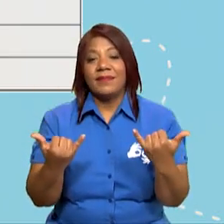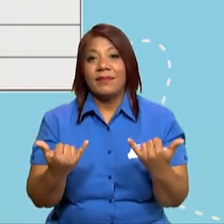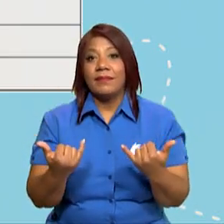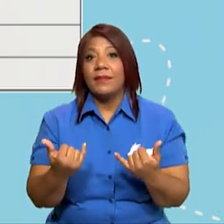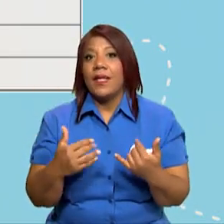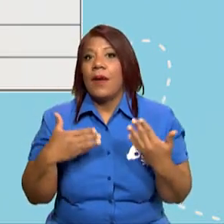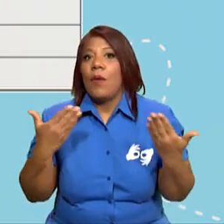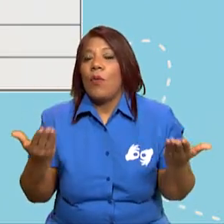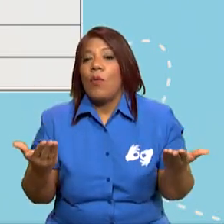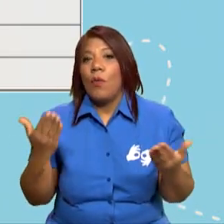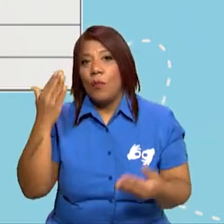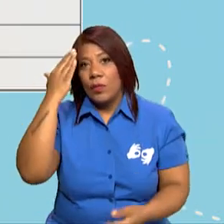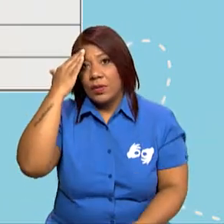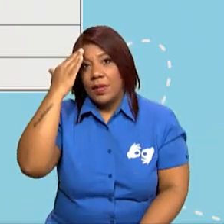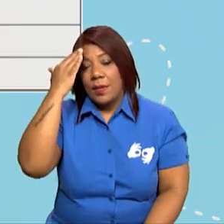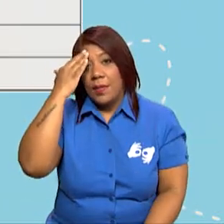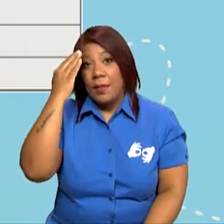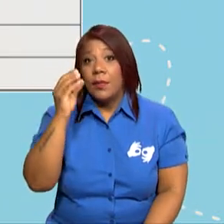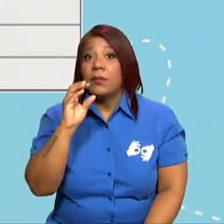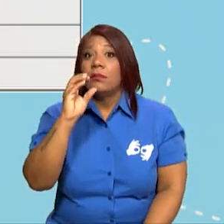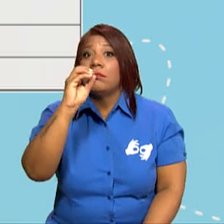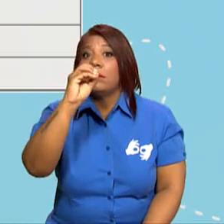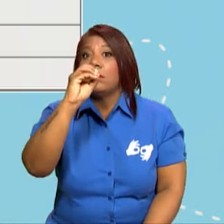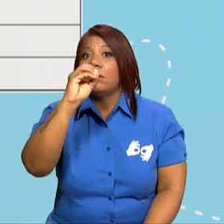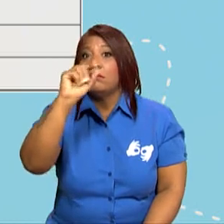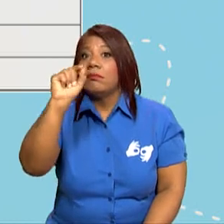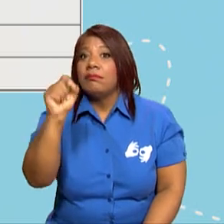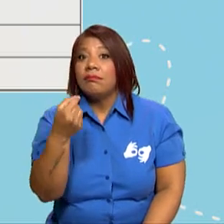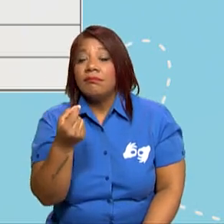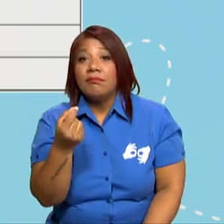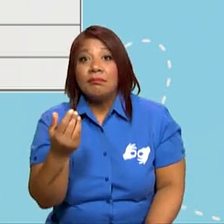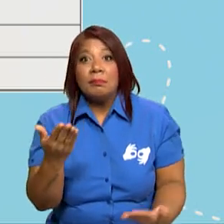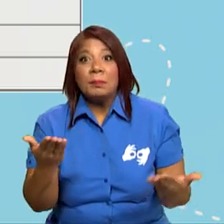el valor decimal de cada una